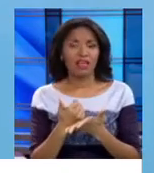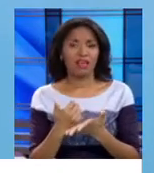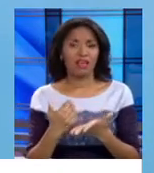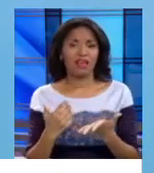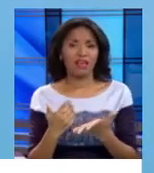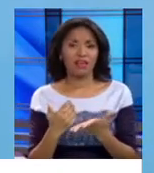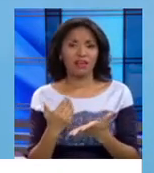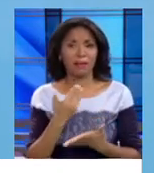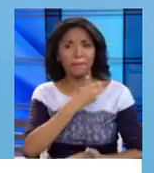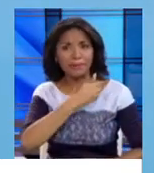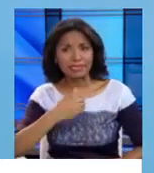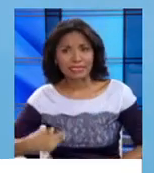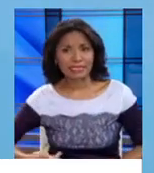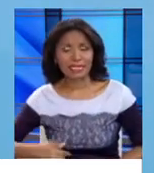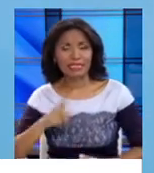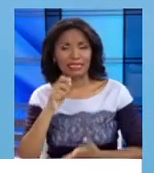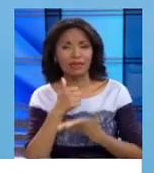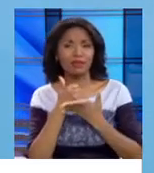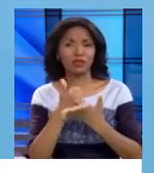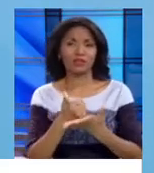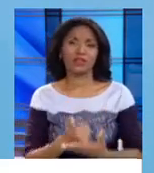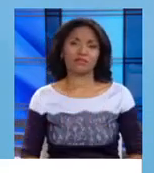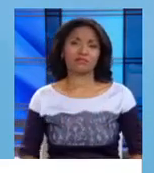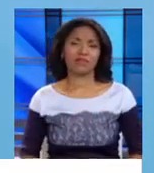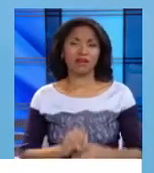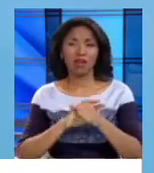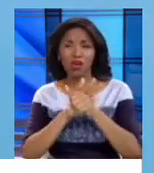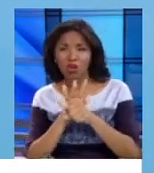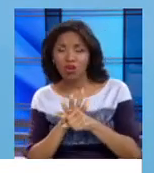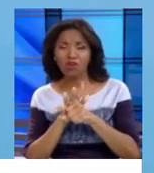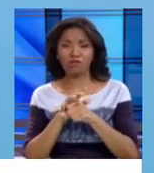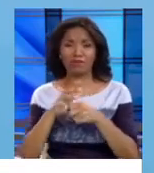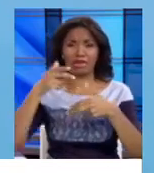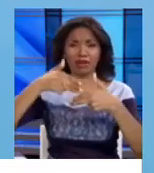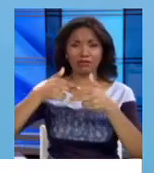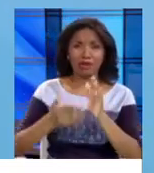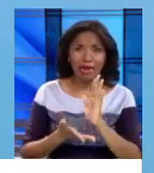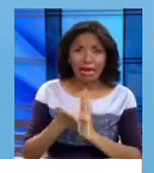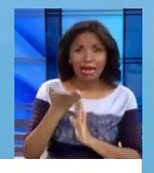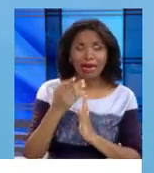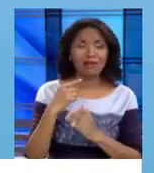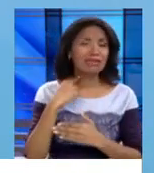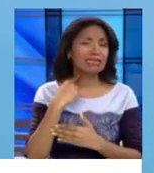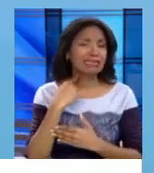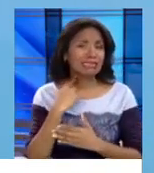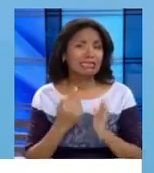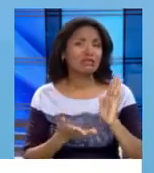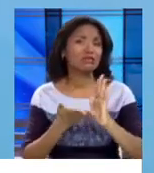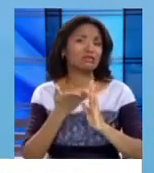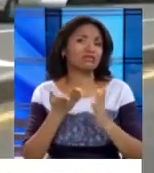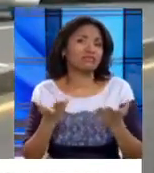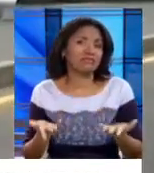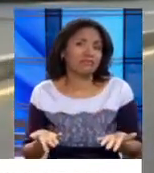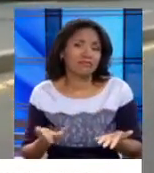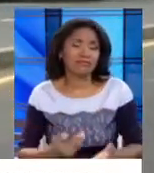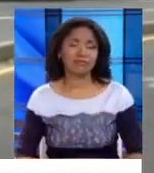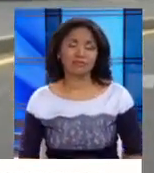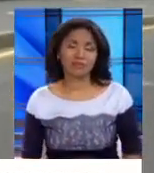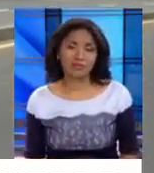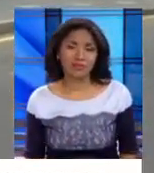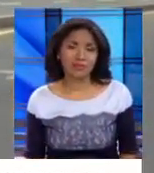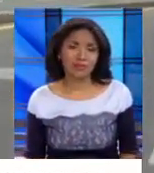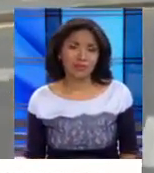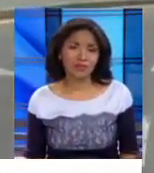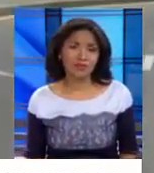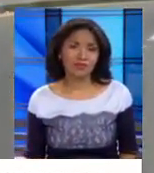nuestro presidente. La situación de la pandemia, él dice caro para nuestros buses